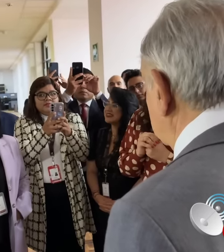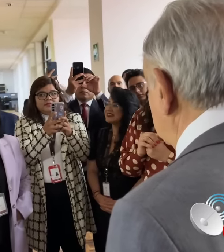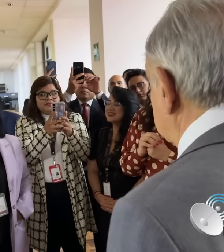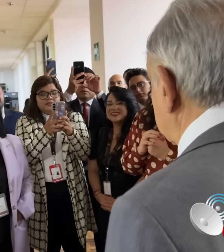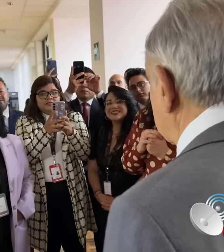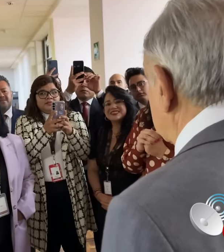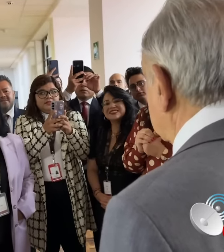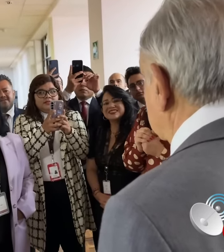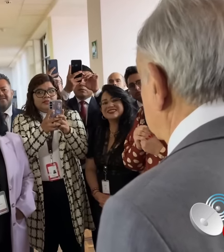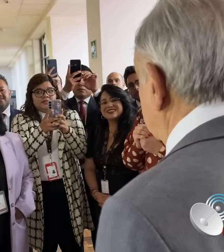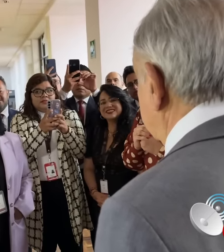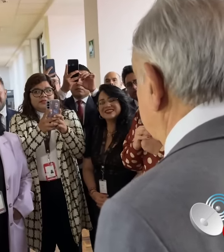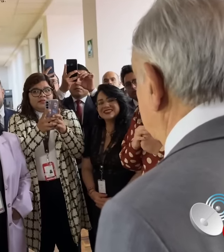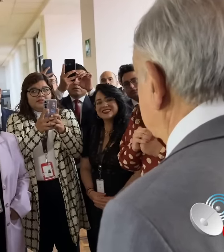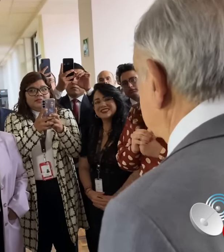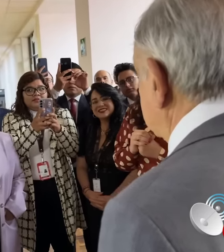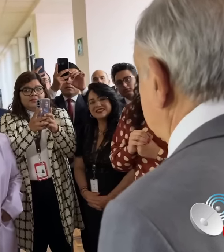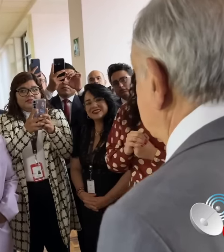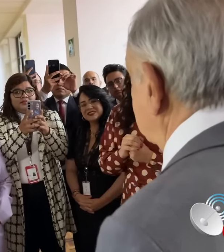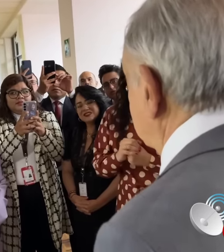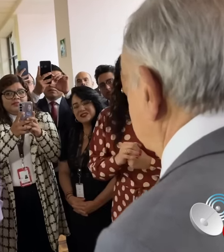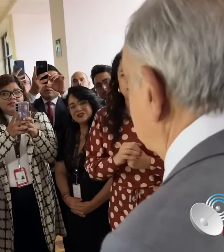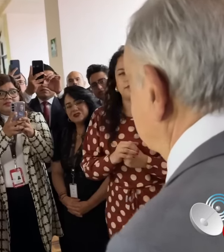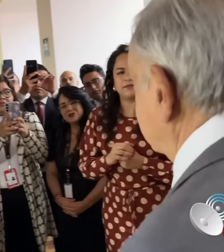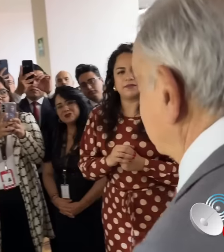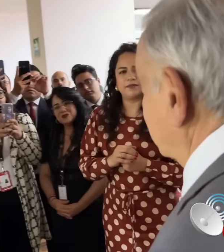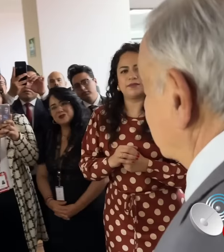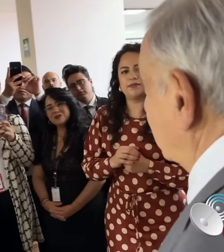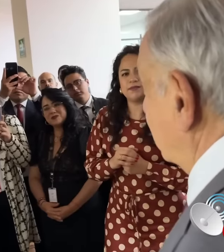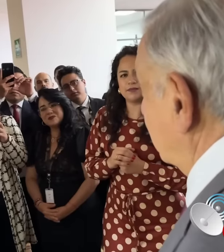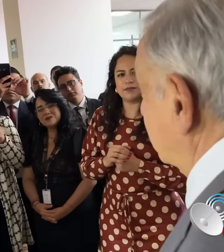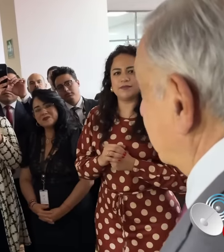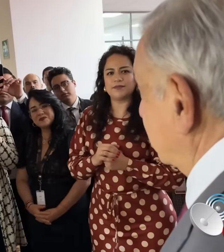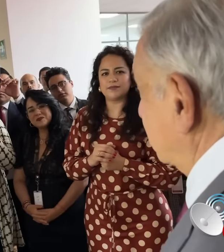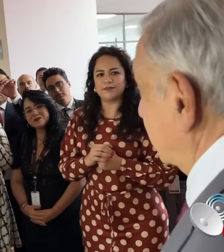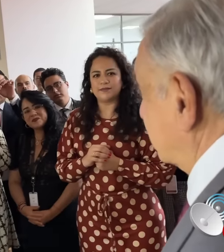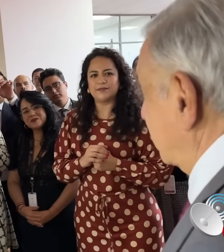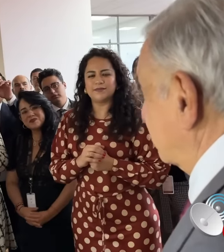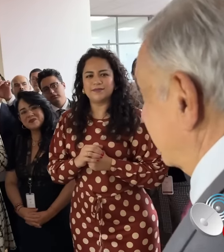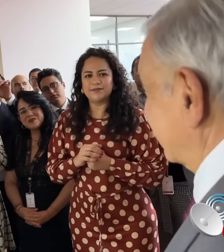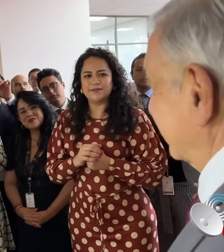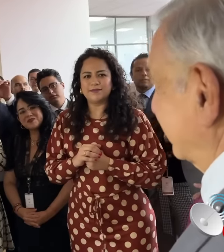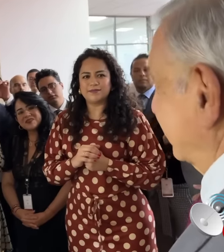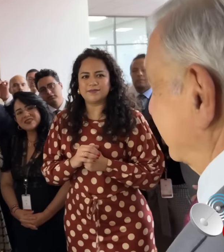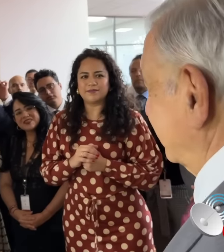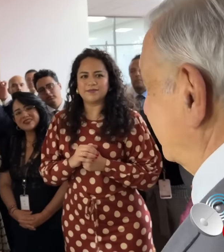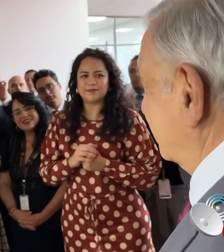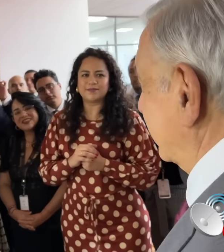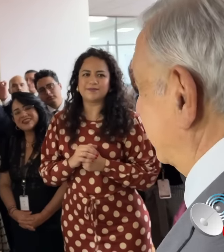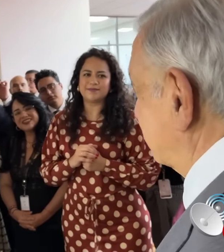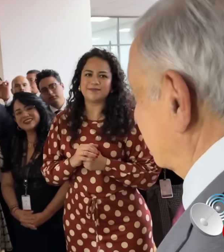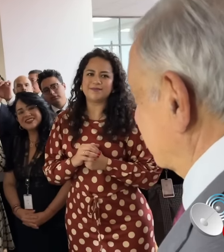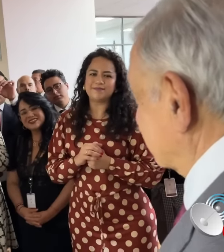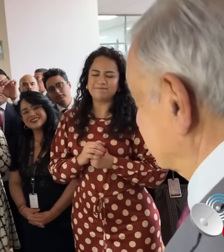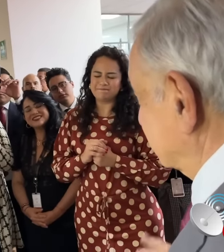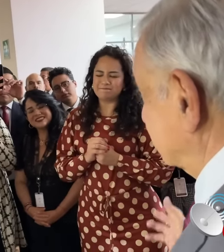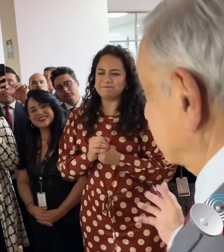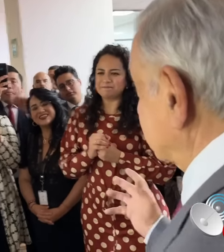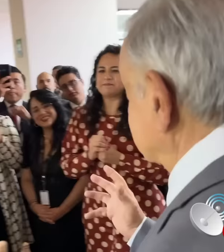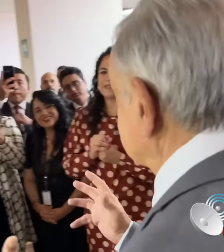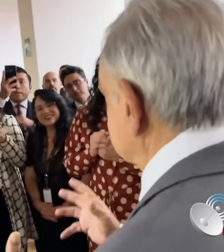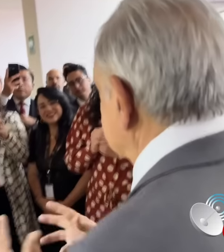Todos ayudamos. No es asunto de un solo hombre o de una sola mujer, sino de un equipo.